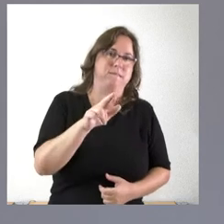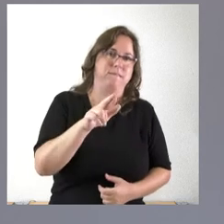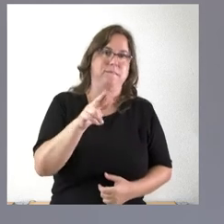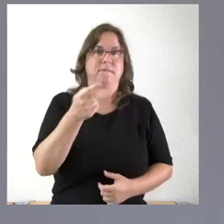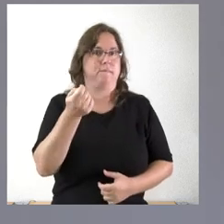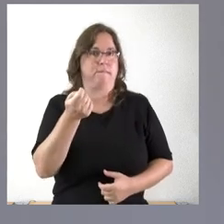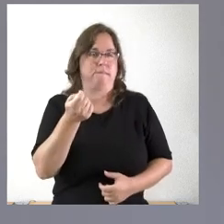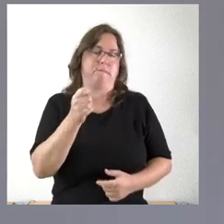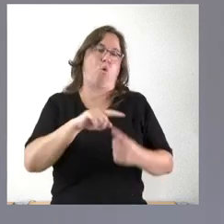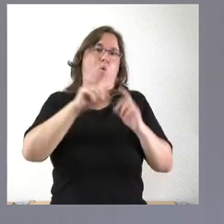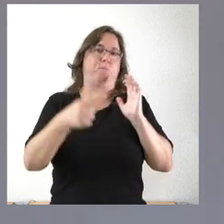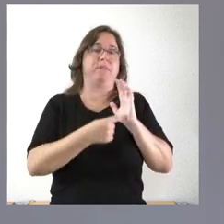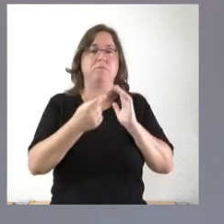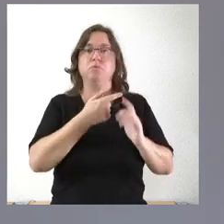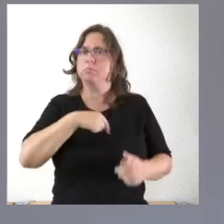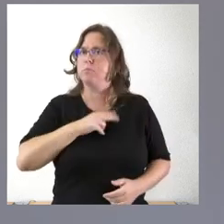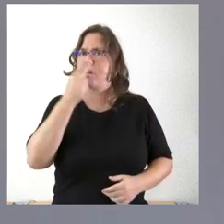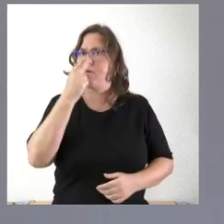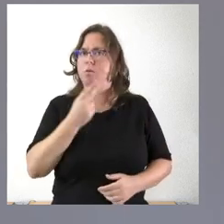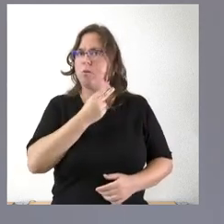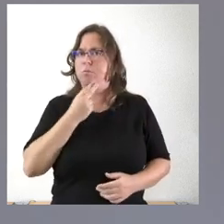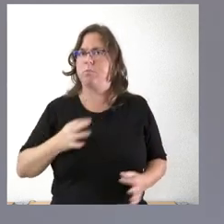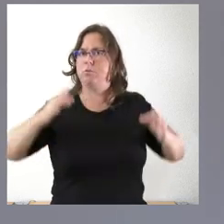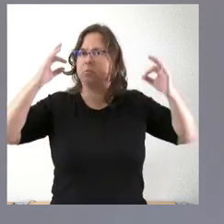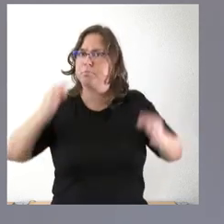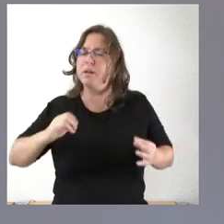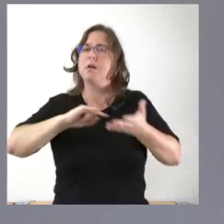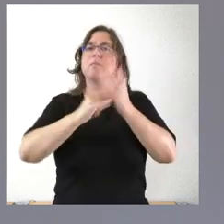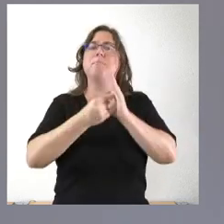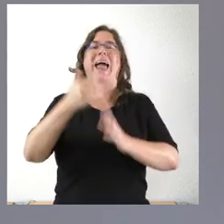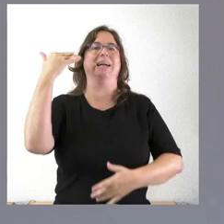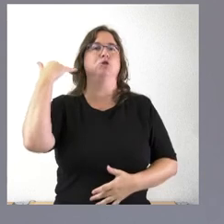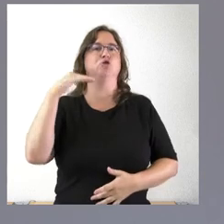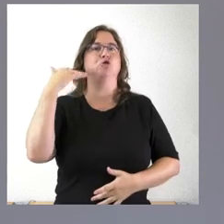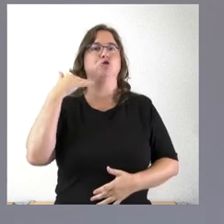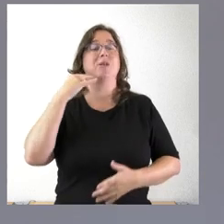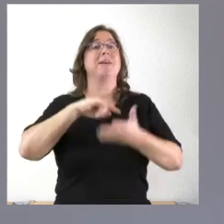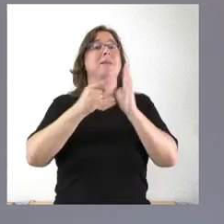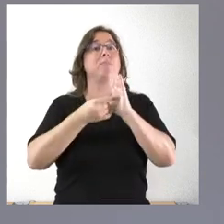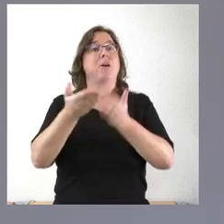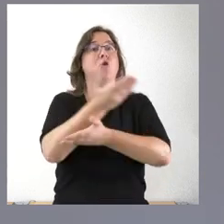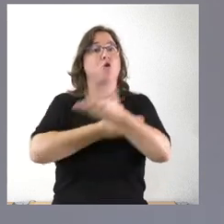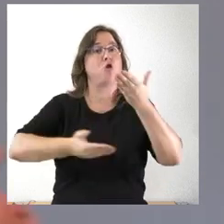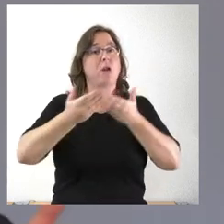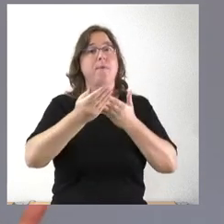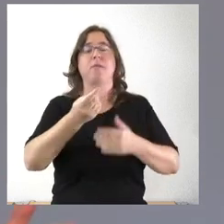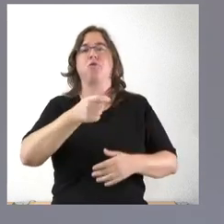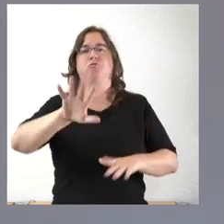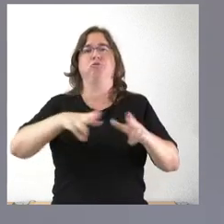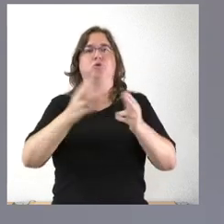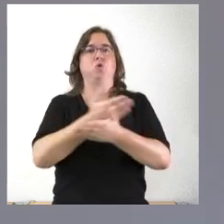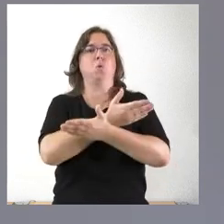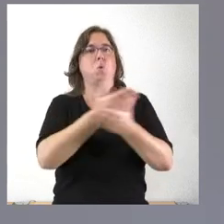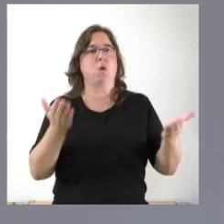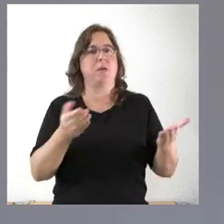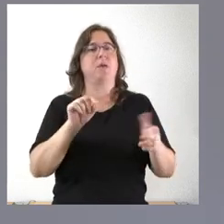su integridad. Pero nuestro compromiso es muy claro de tener un Plan Soria, de que este plan fuera en colaboración con el conjunto de la sociedad, que fuera entendido como tal